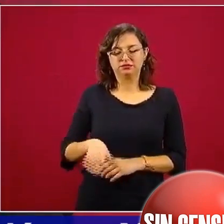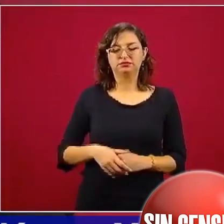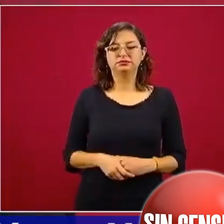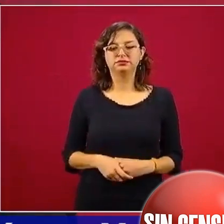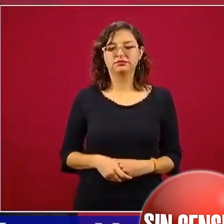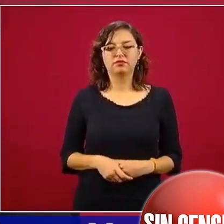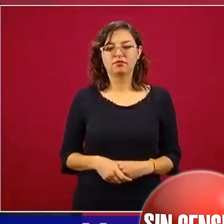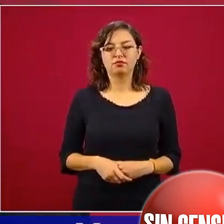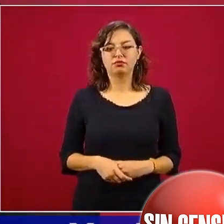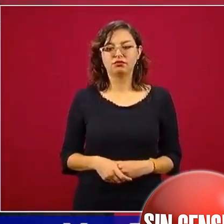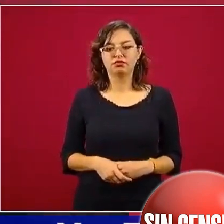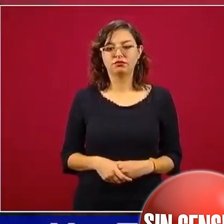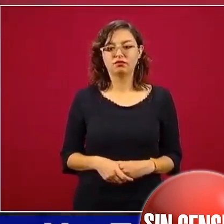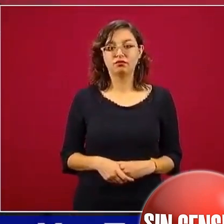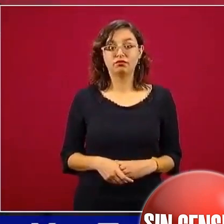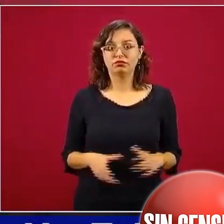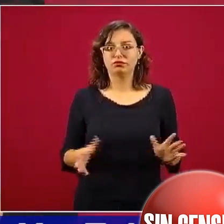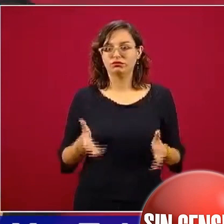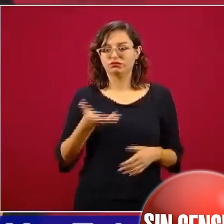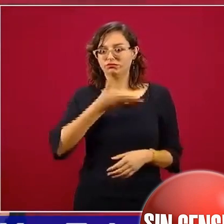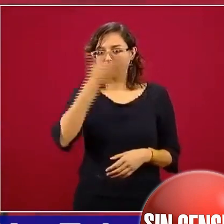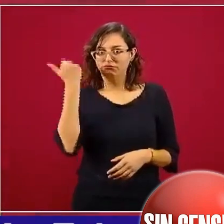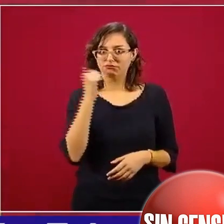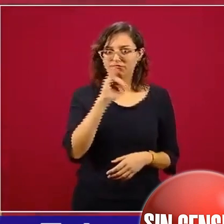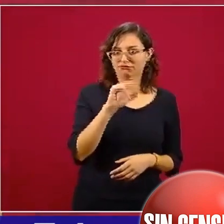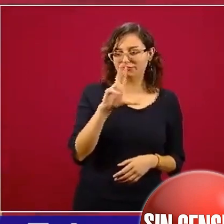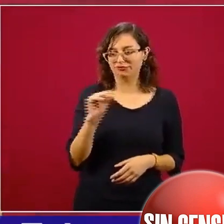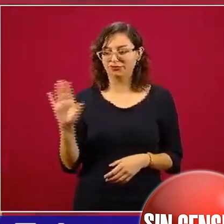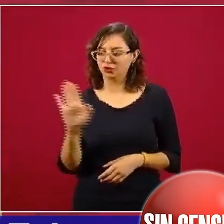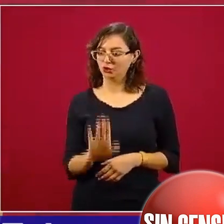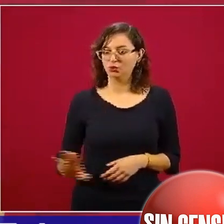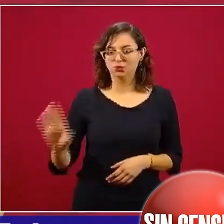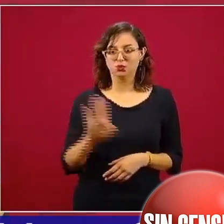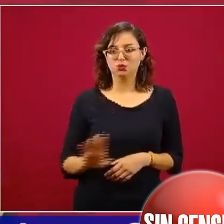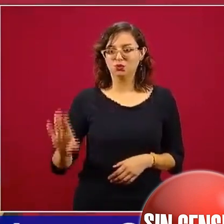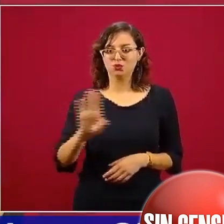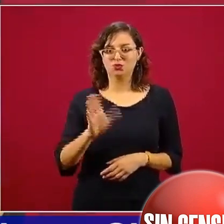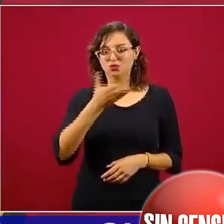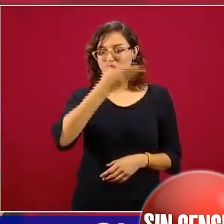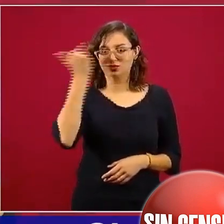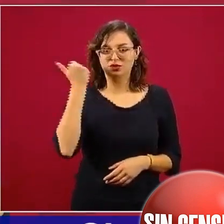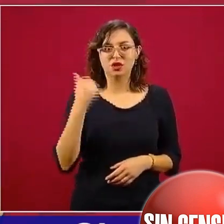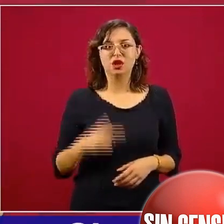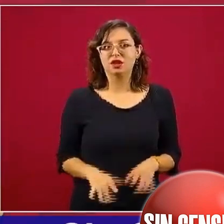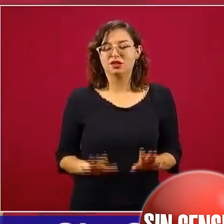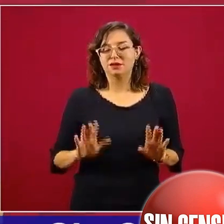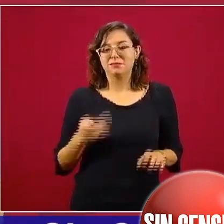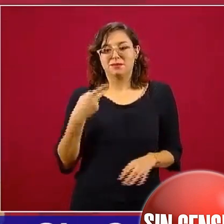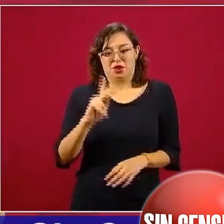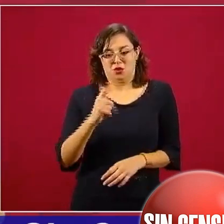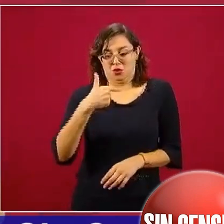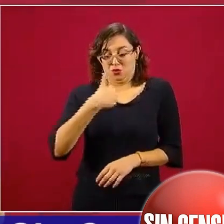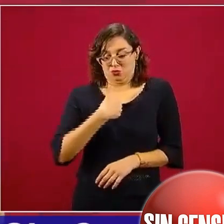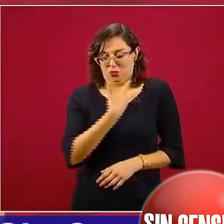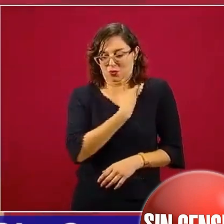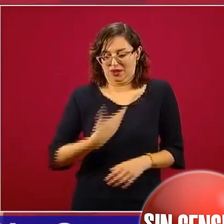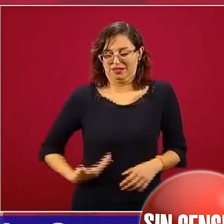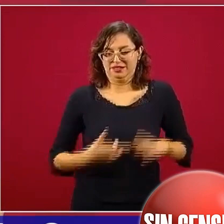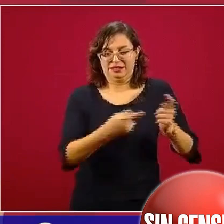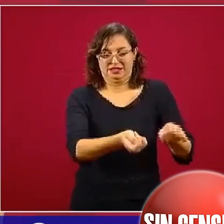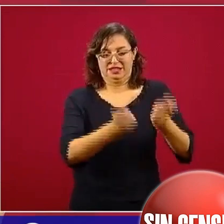Yo no sé si estaba embrujada o no. De todas maneras, antes de que yo llegara,